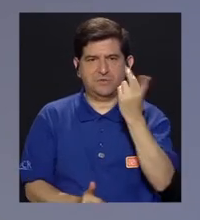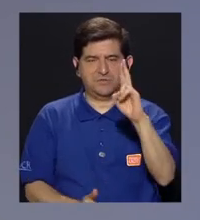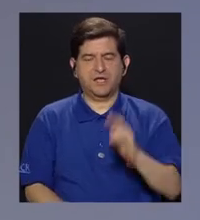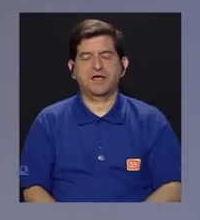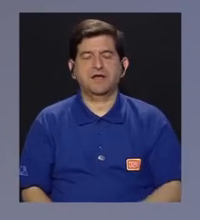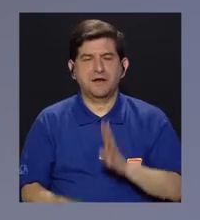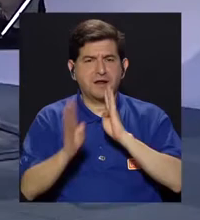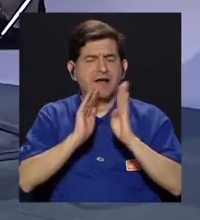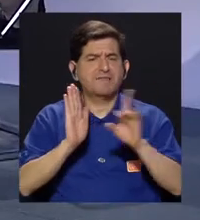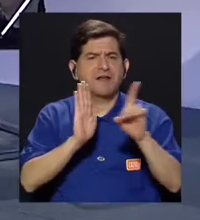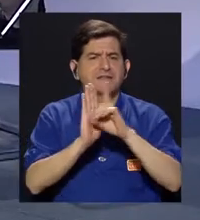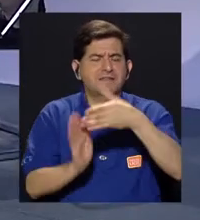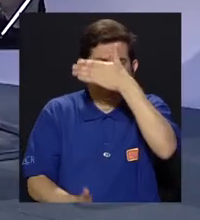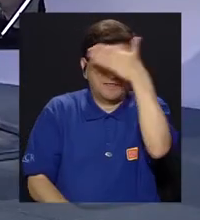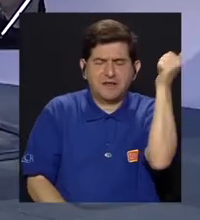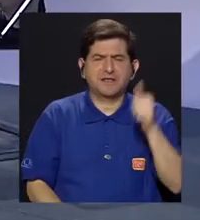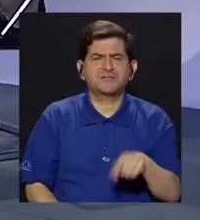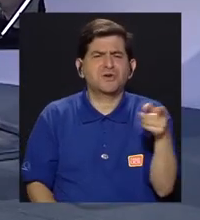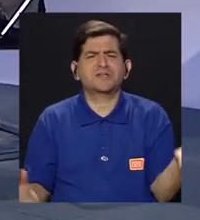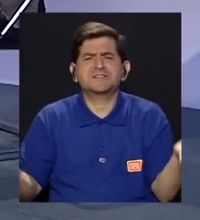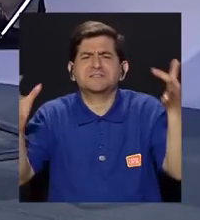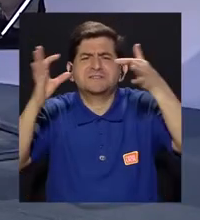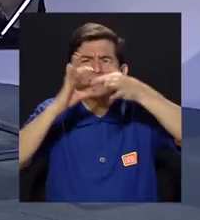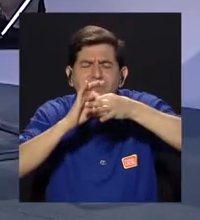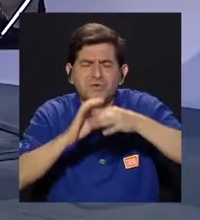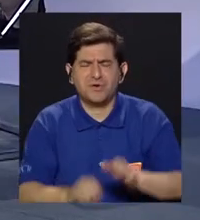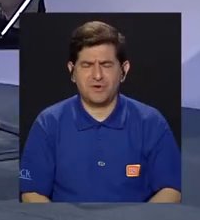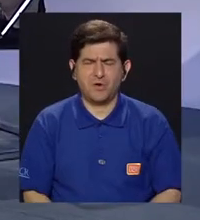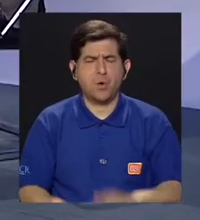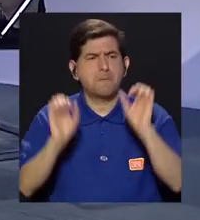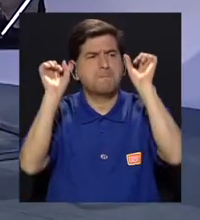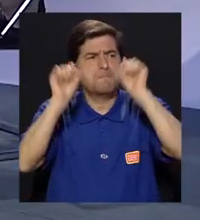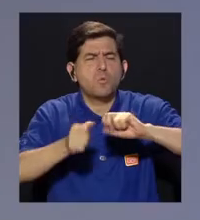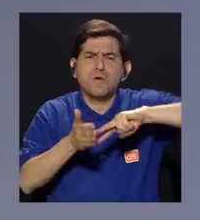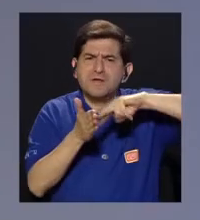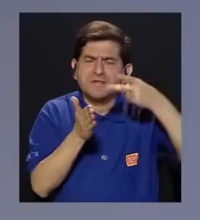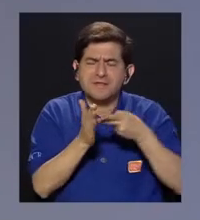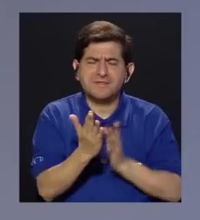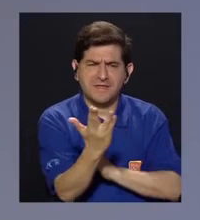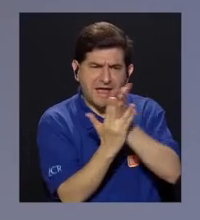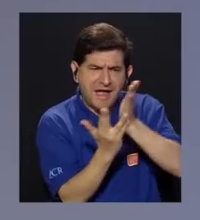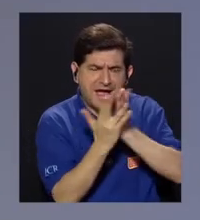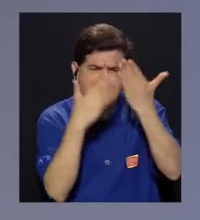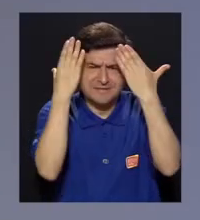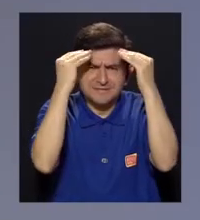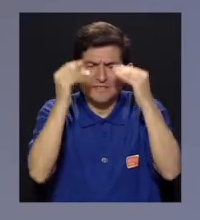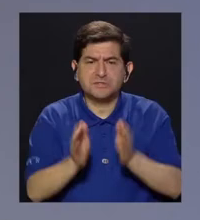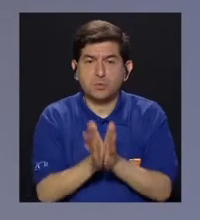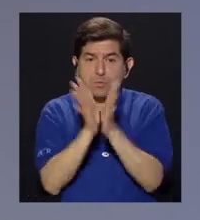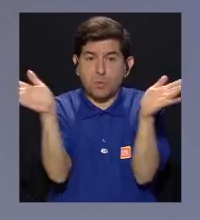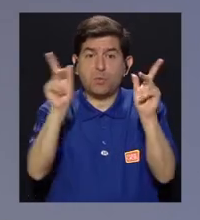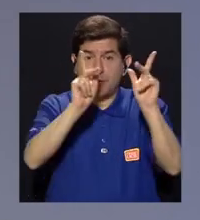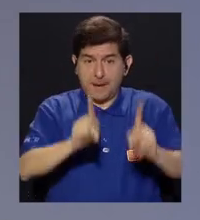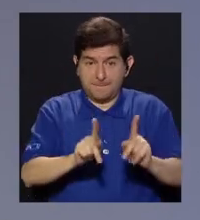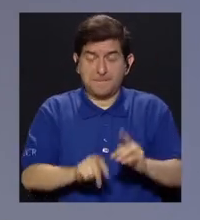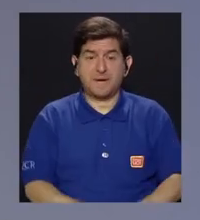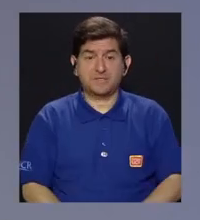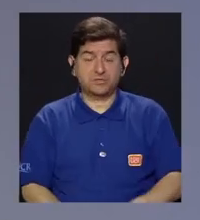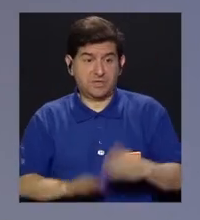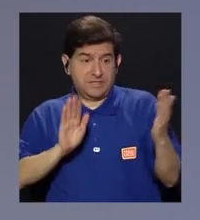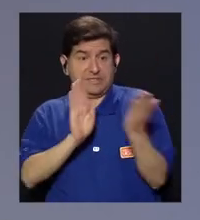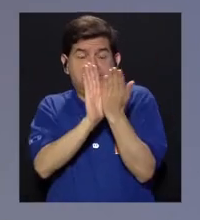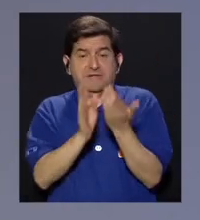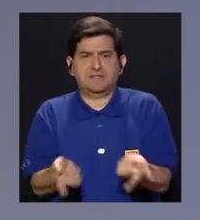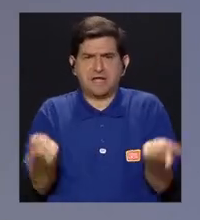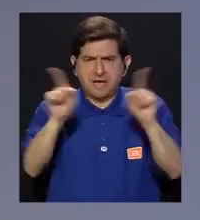derecho al olvido esa conexión que puede darse jose con con lo que podría ser el acceso a la información pública las personas